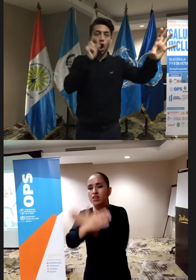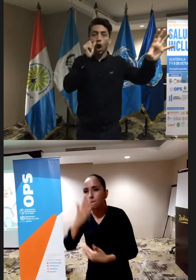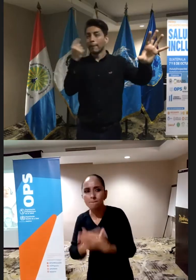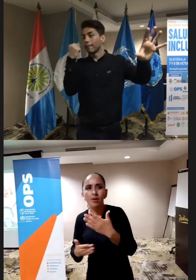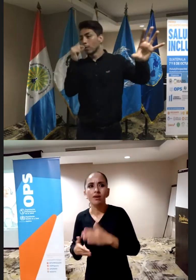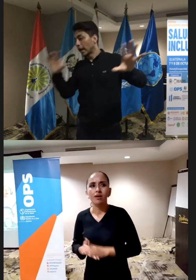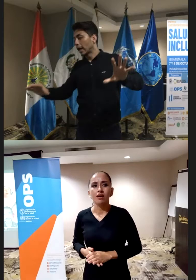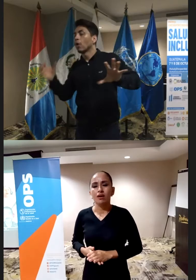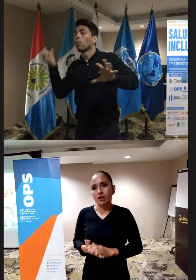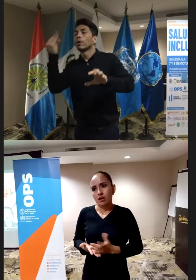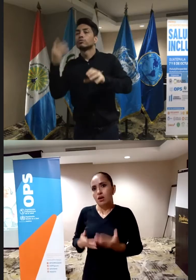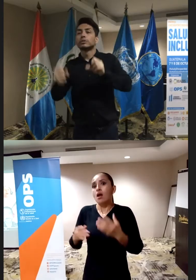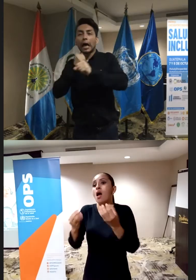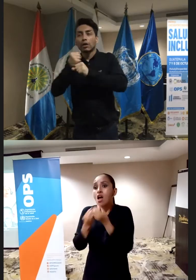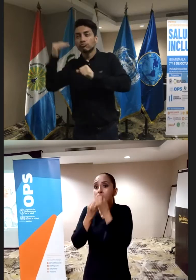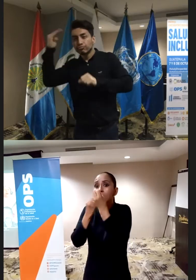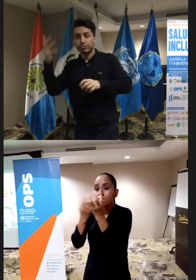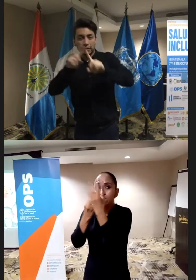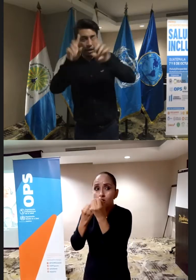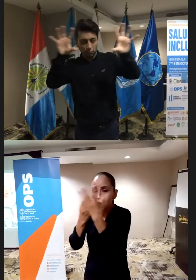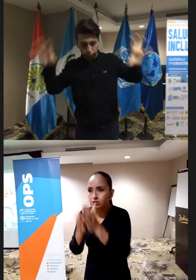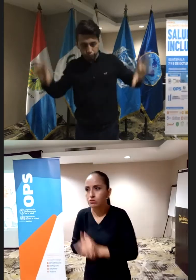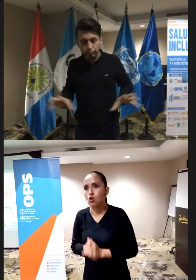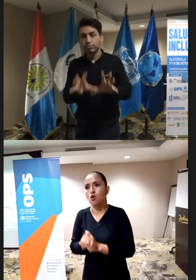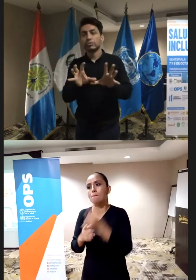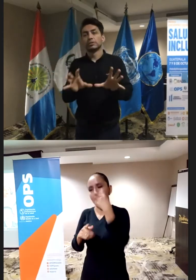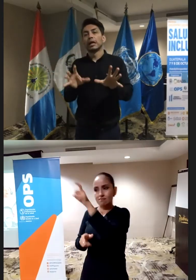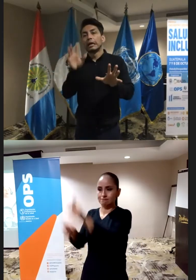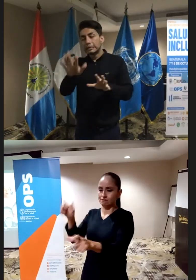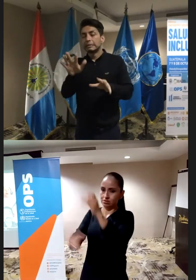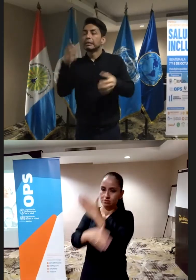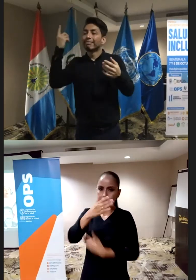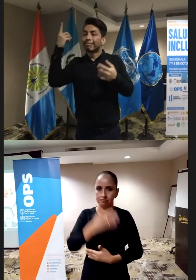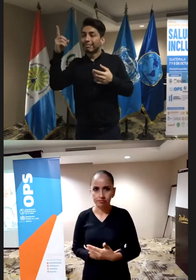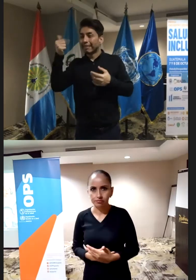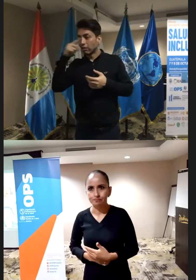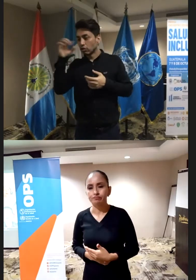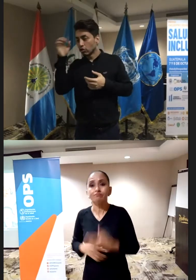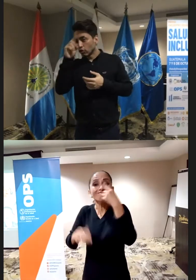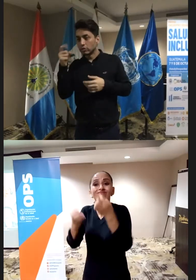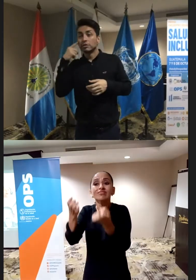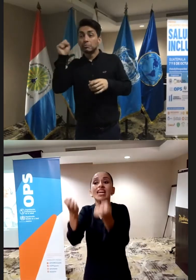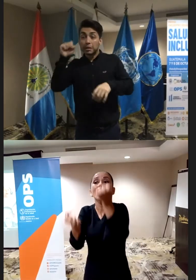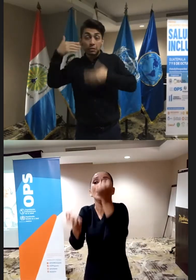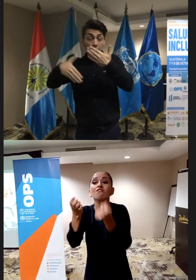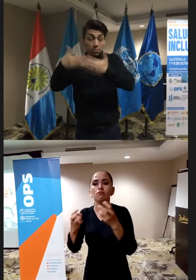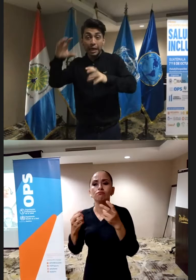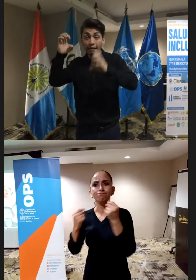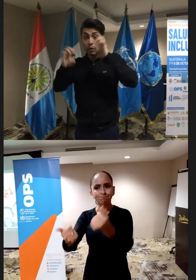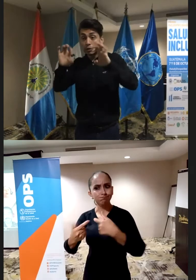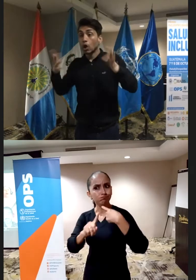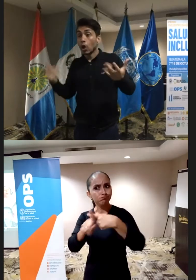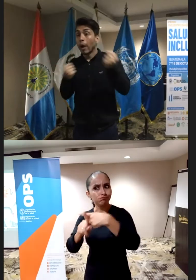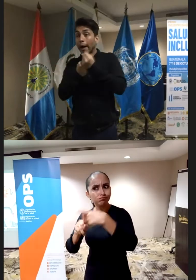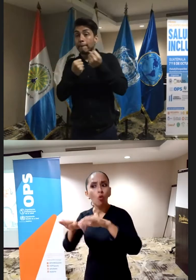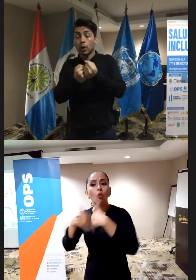una forma informativa de comprender la situación de las personas con discapacidad y evaluar la eficacia de la acción